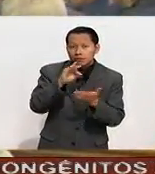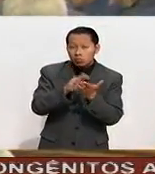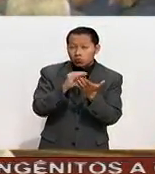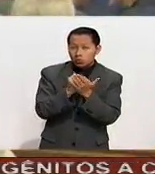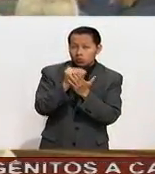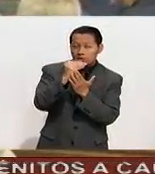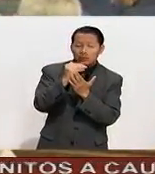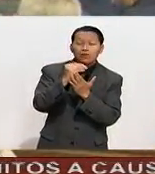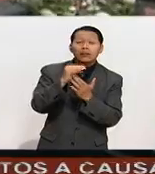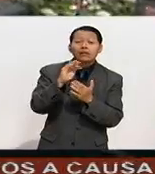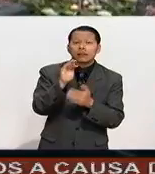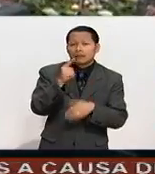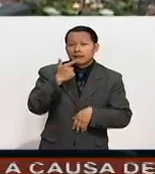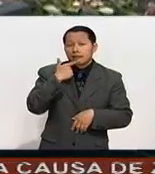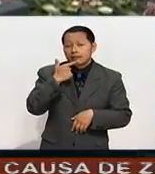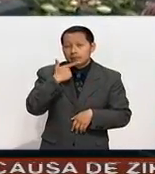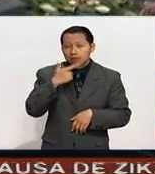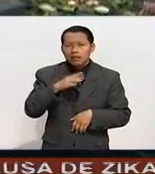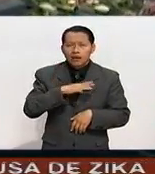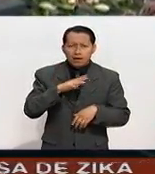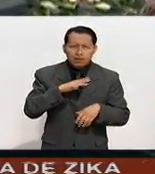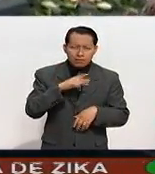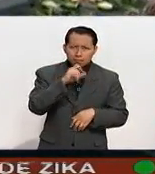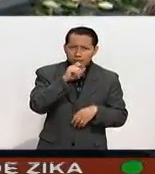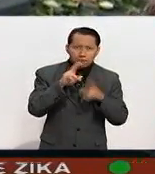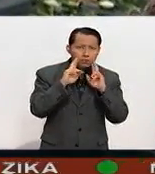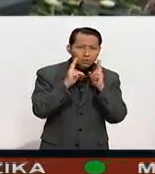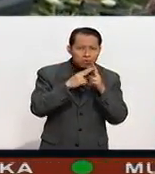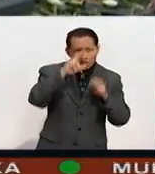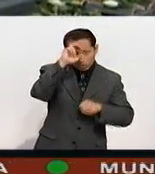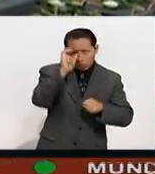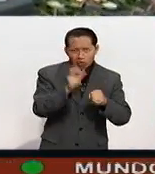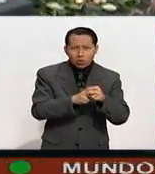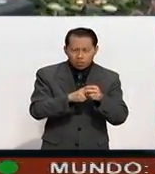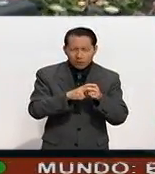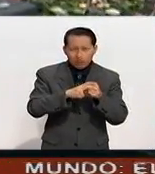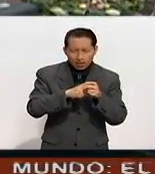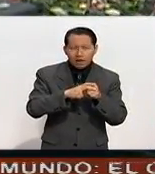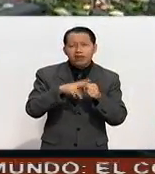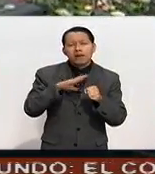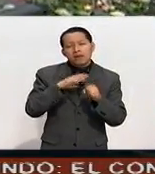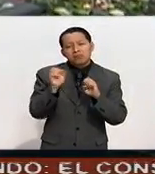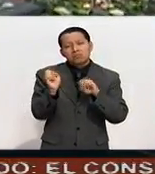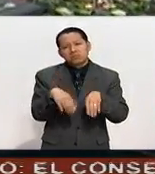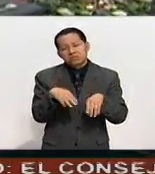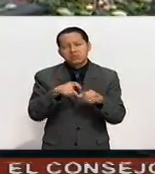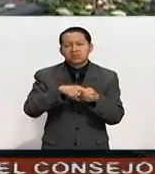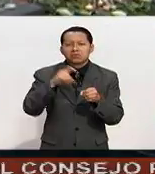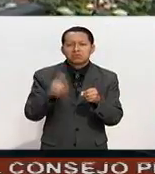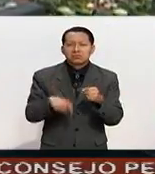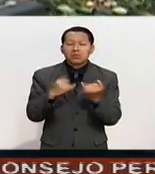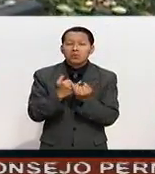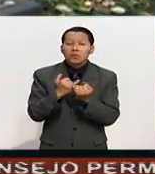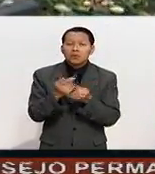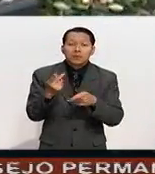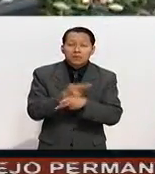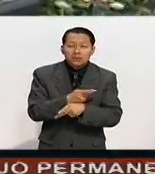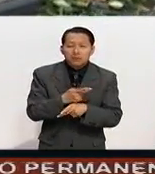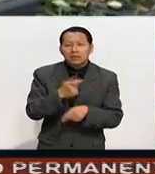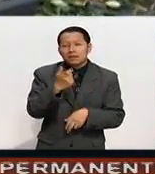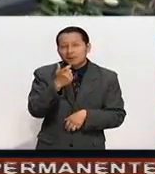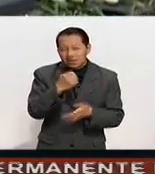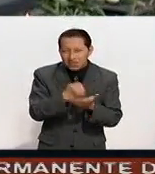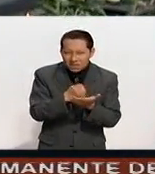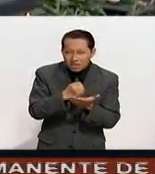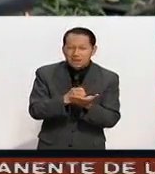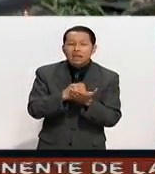el Reino Unido abandone la Unión Europea, y los efectos que tendrá sobre la economía, la política, la